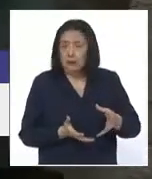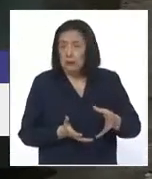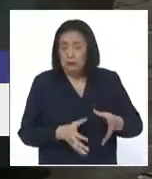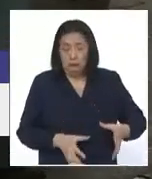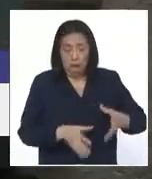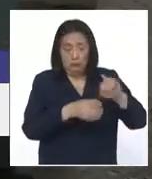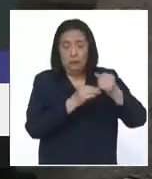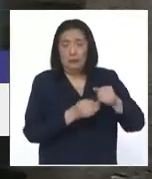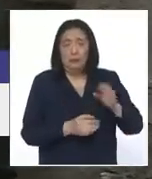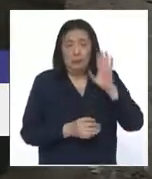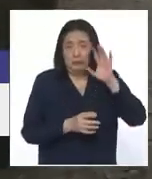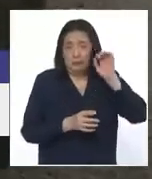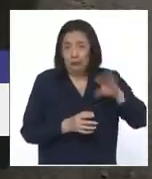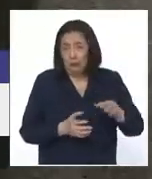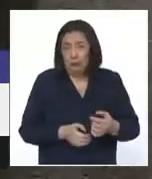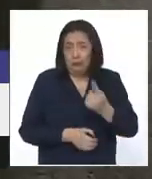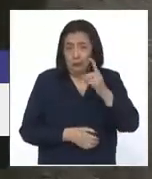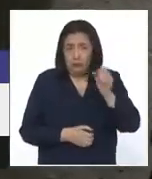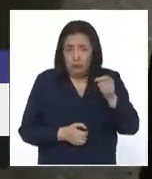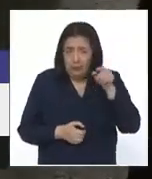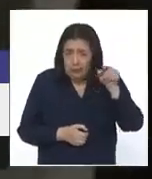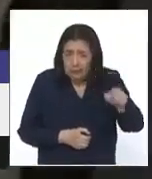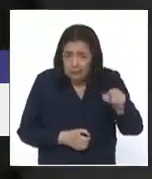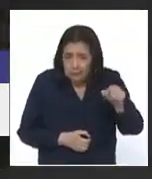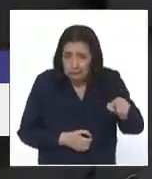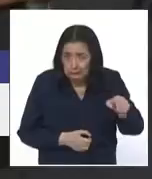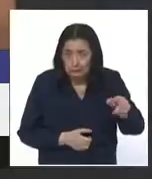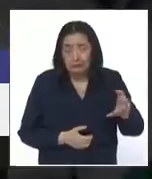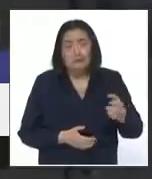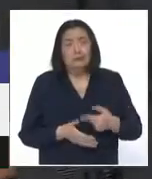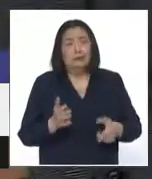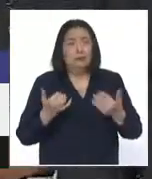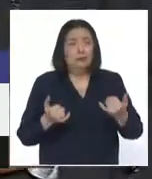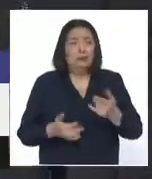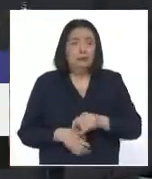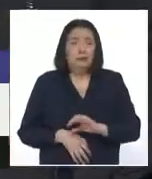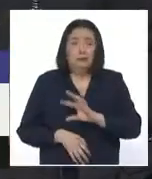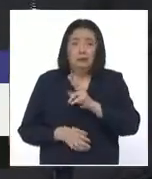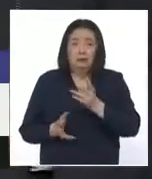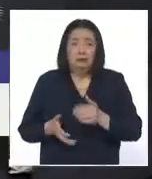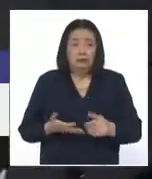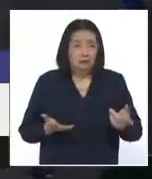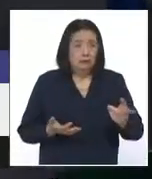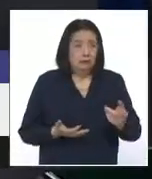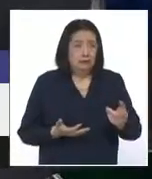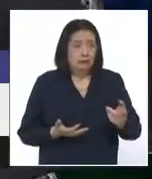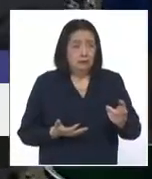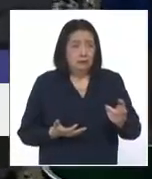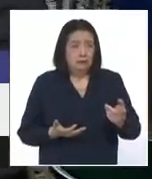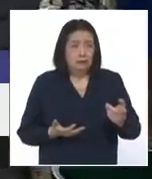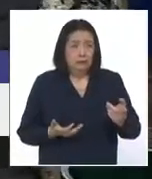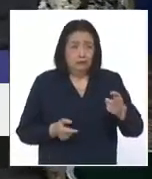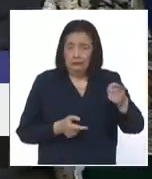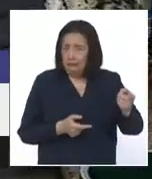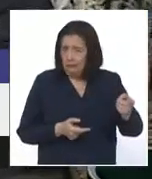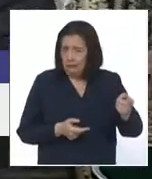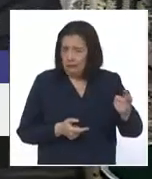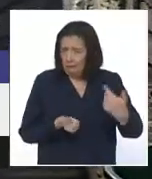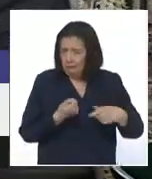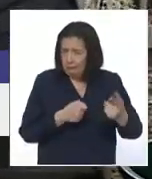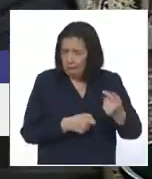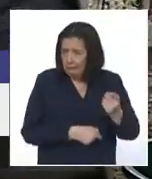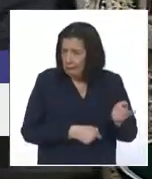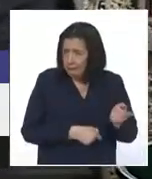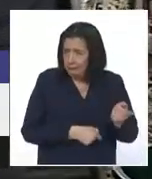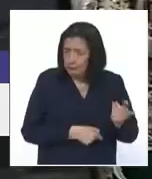basura a un sol. Y esto ha hecho que ahora los delincuentes pongan la mira en este